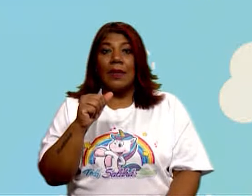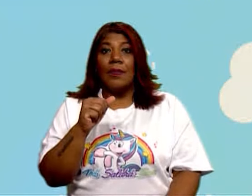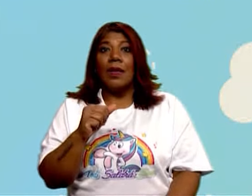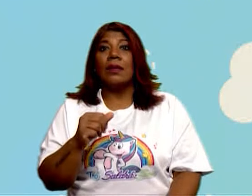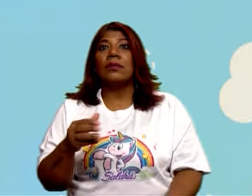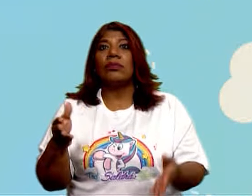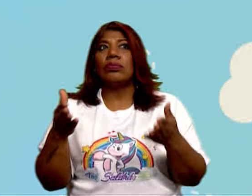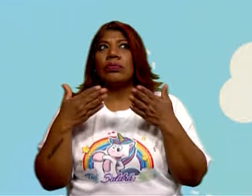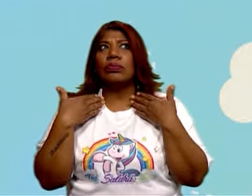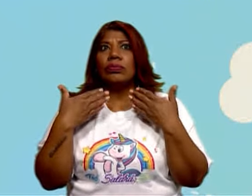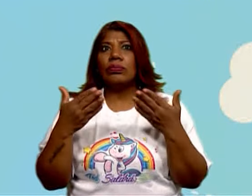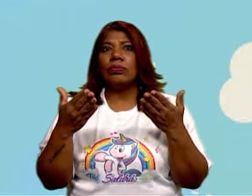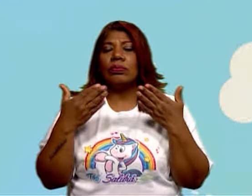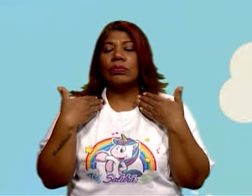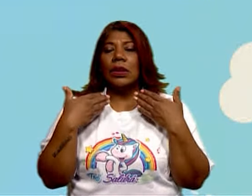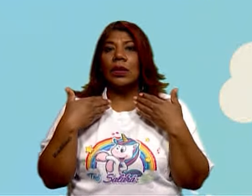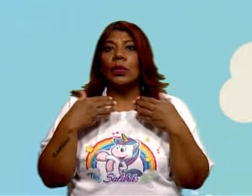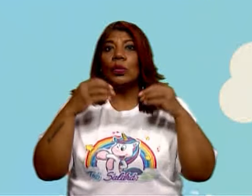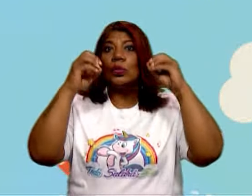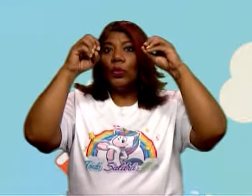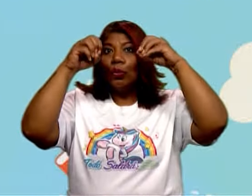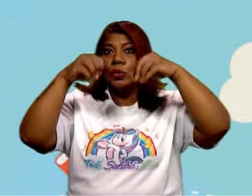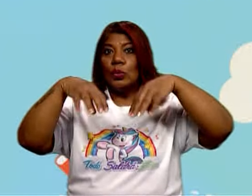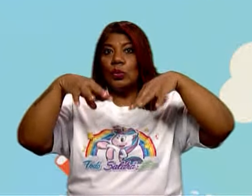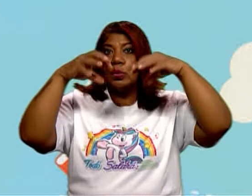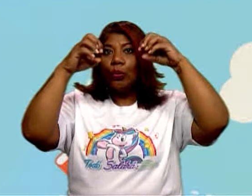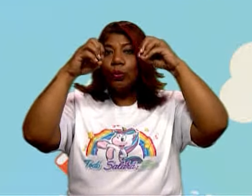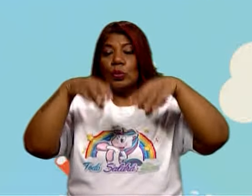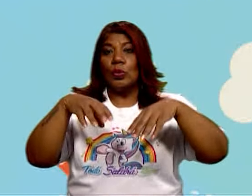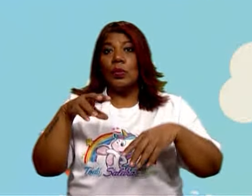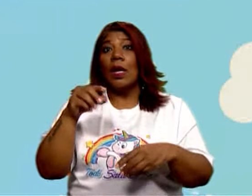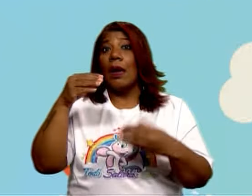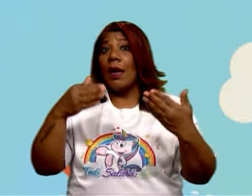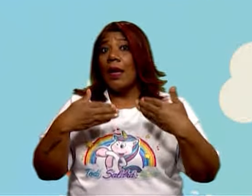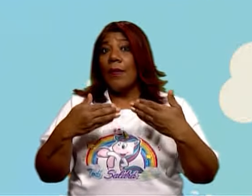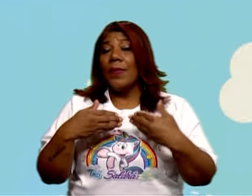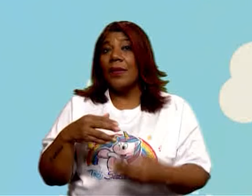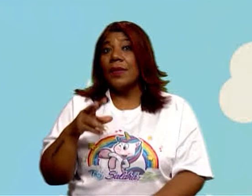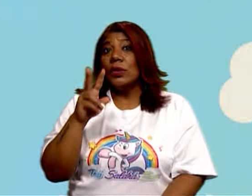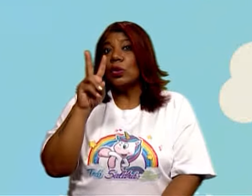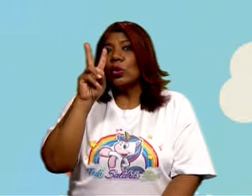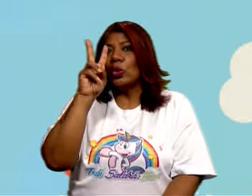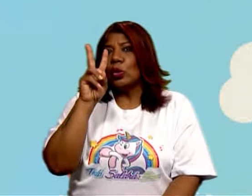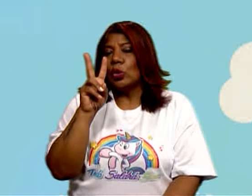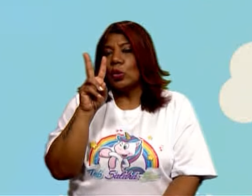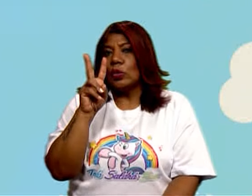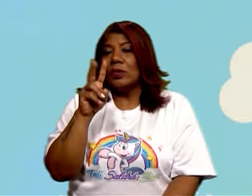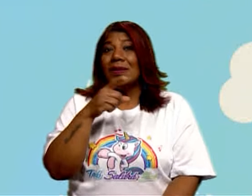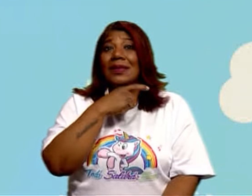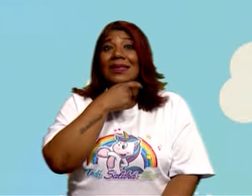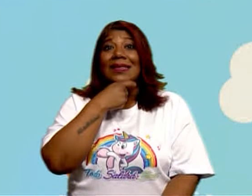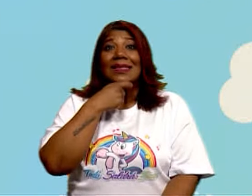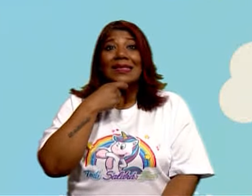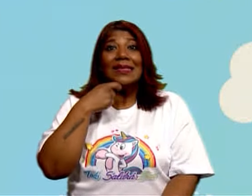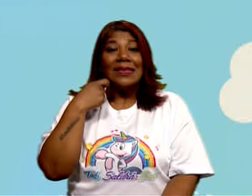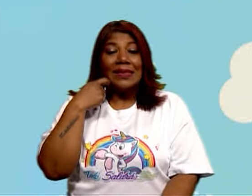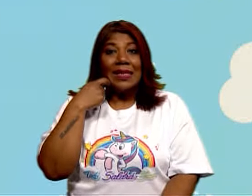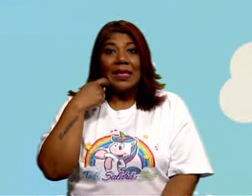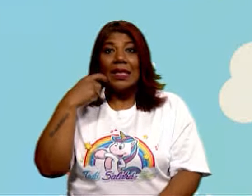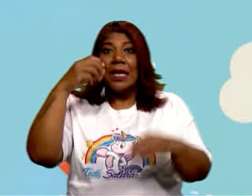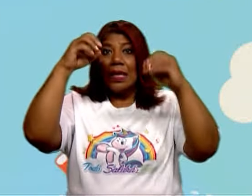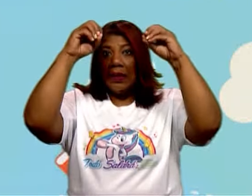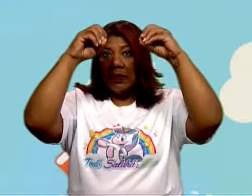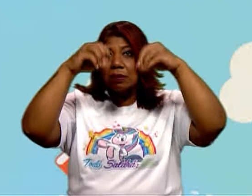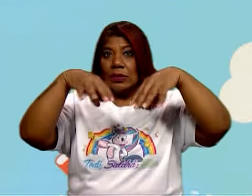aquí en Panamá tenemos la temporada seca y la temporada lluviosa. Ahorita estamos en el